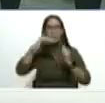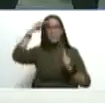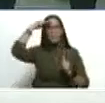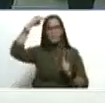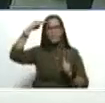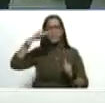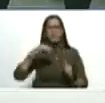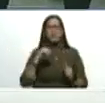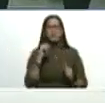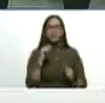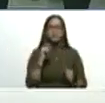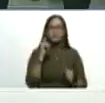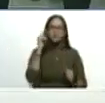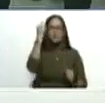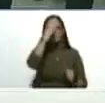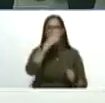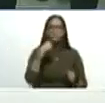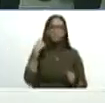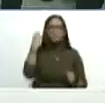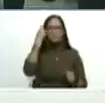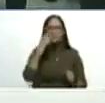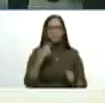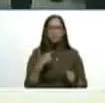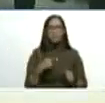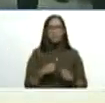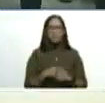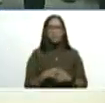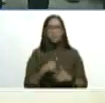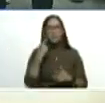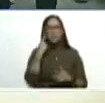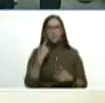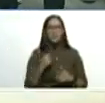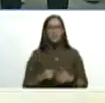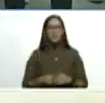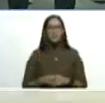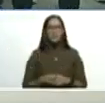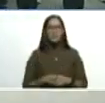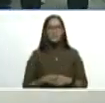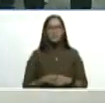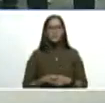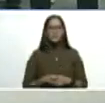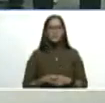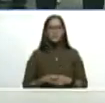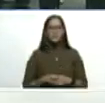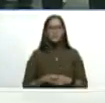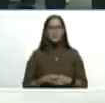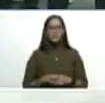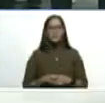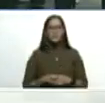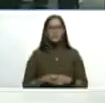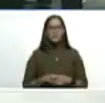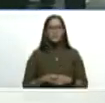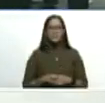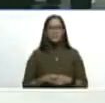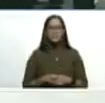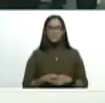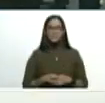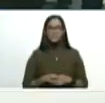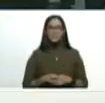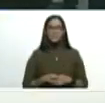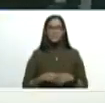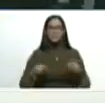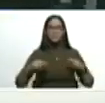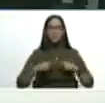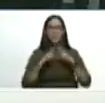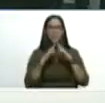logro diferenciar su rostro, déjame verlo por aquí. ¿Ah? Y se encuentra en